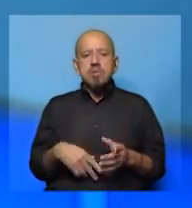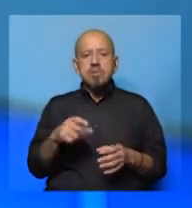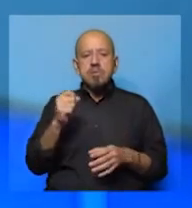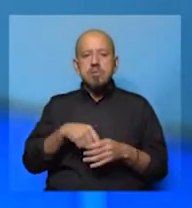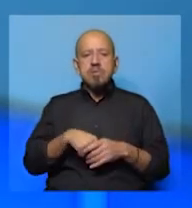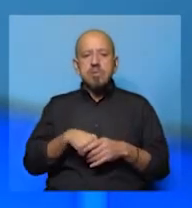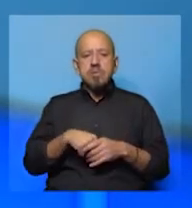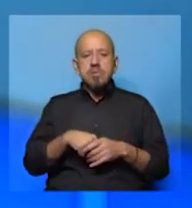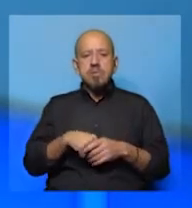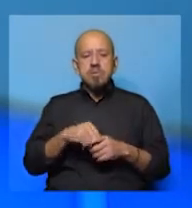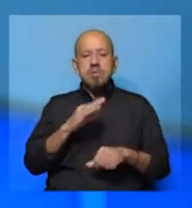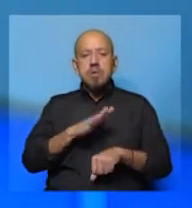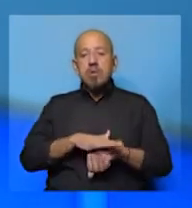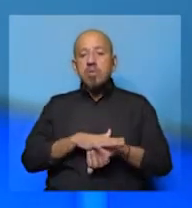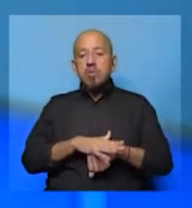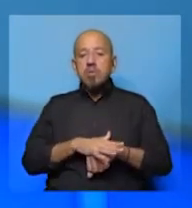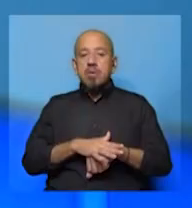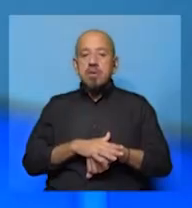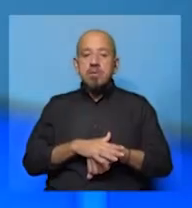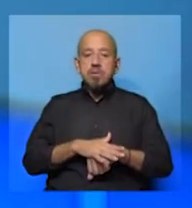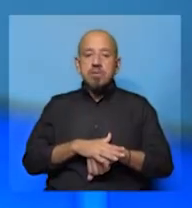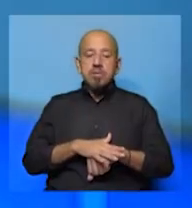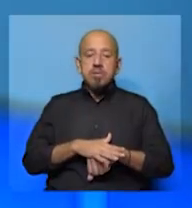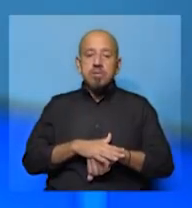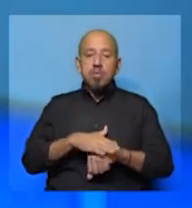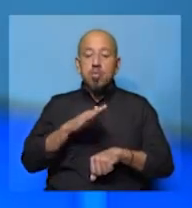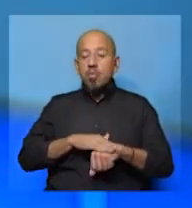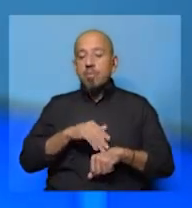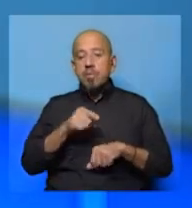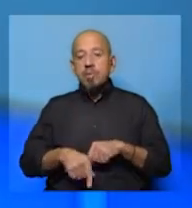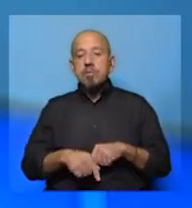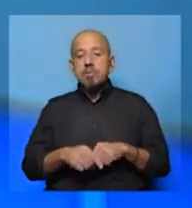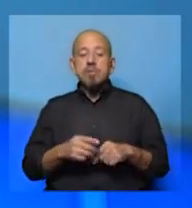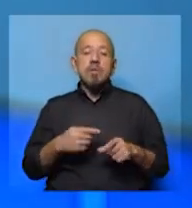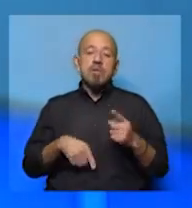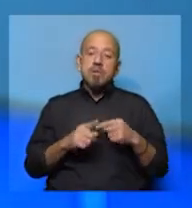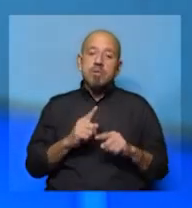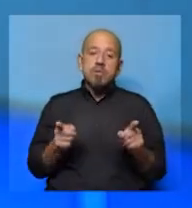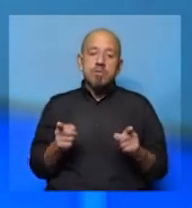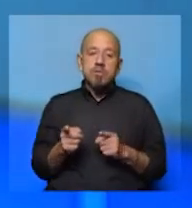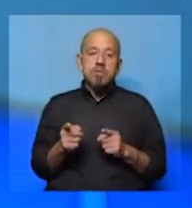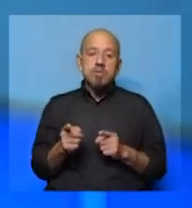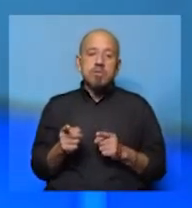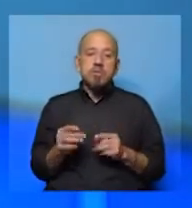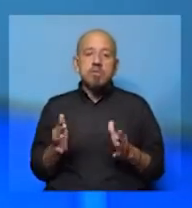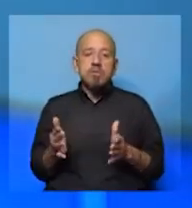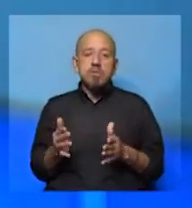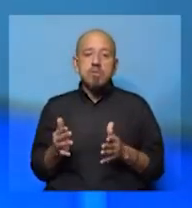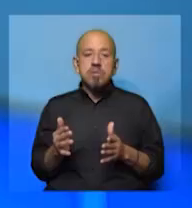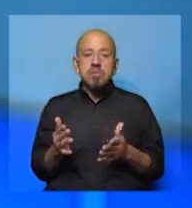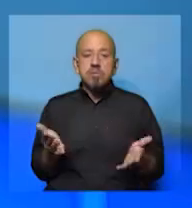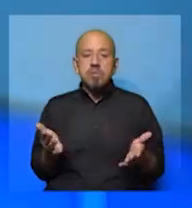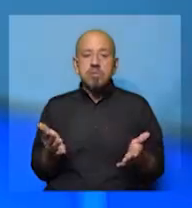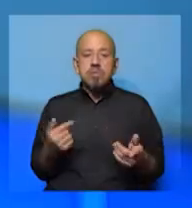culpa es del terreno no y parece cuando uno dice estas cosas uno es inocente no es así es decir